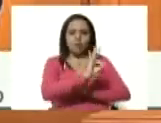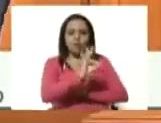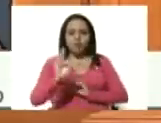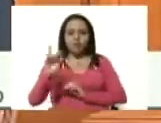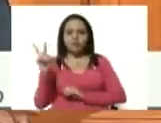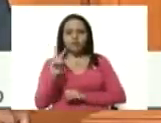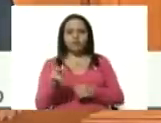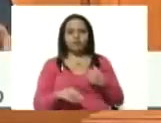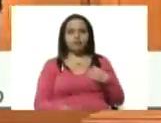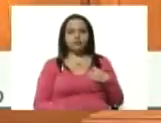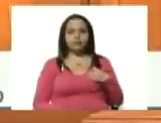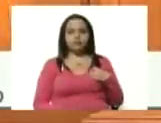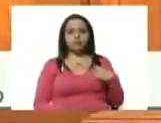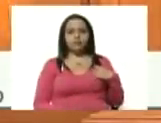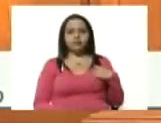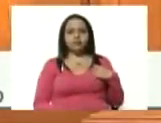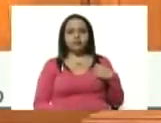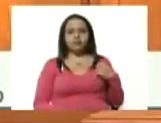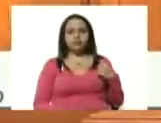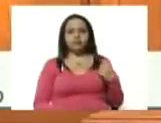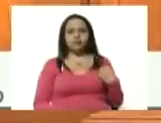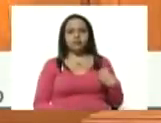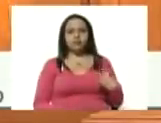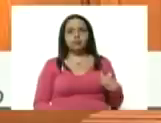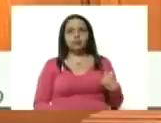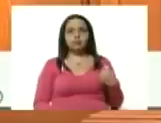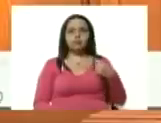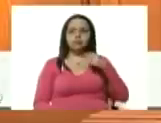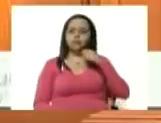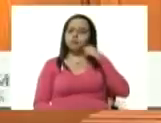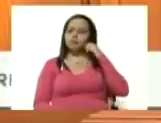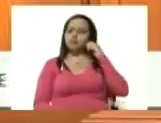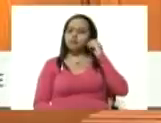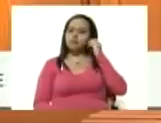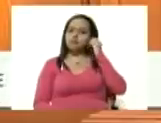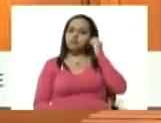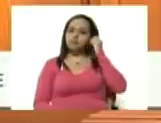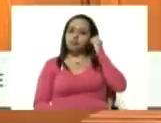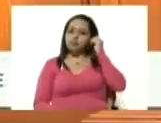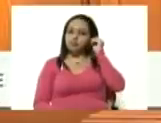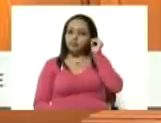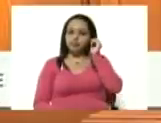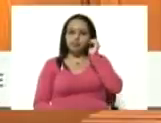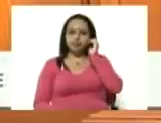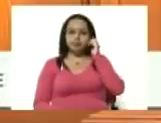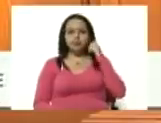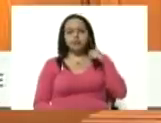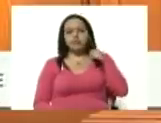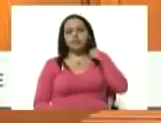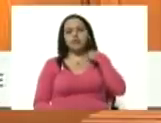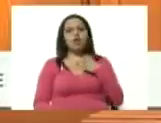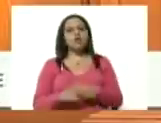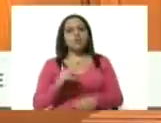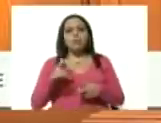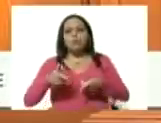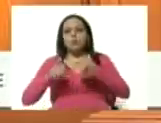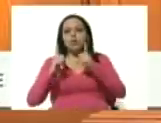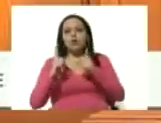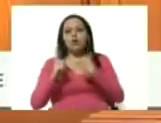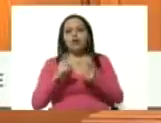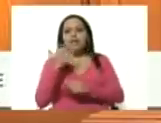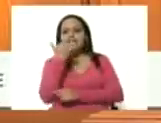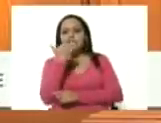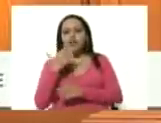No nos hemos podido dar el abrazo y reírnos juntos y tomarnos la foto en grupo, pero tengan